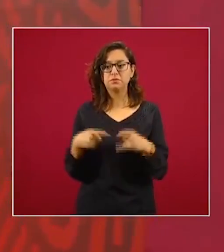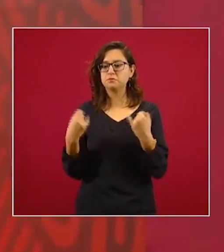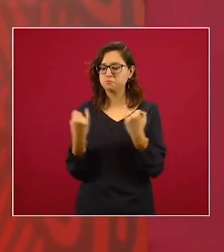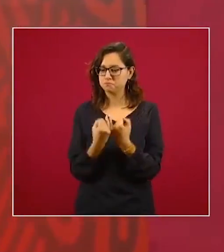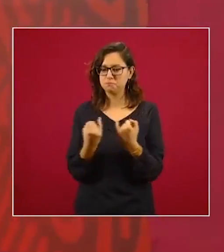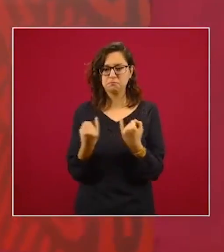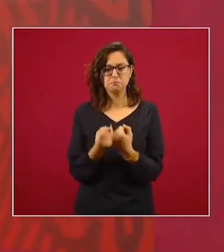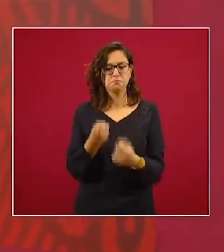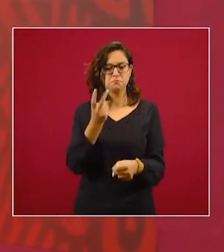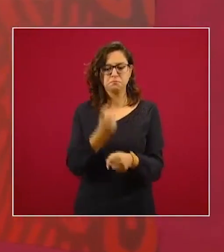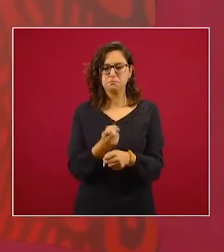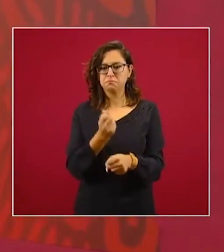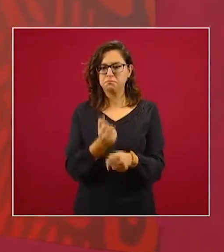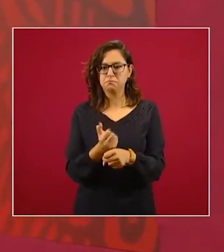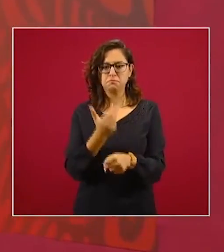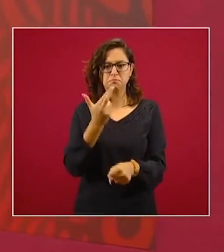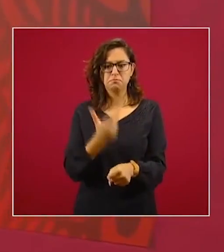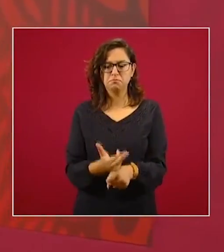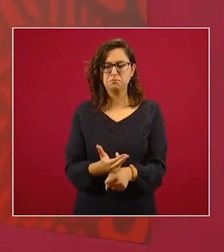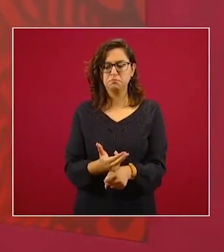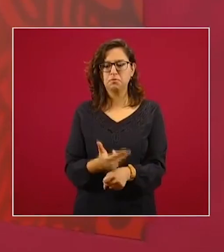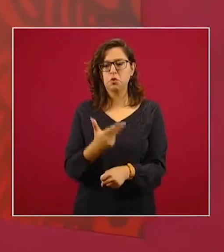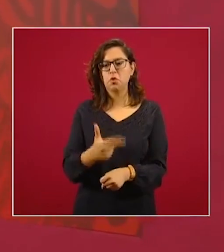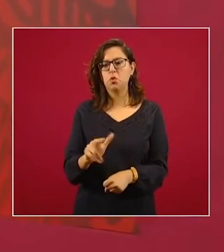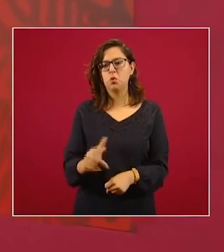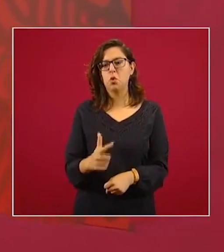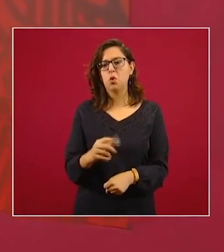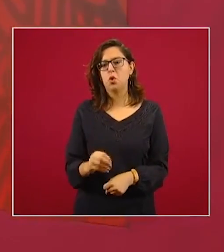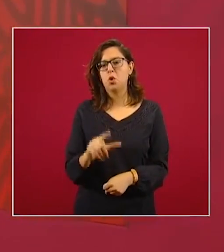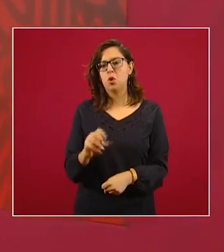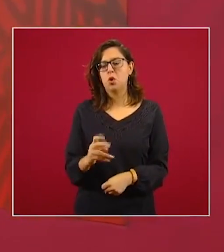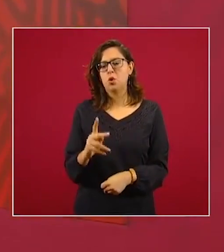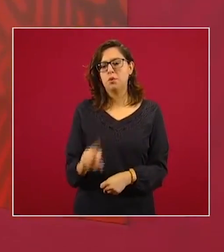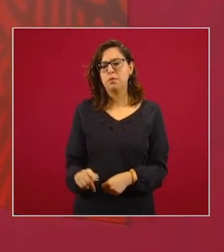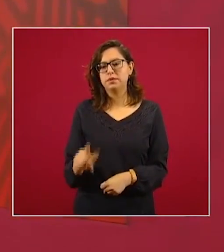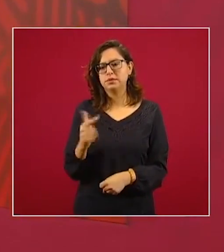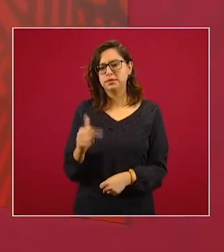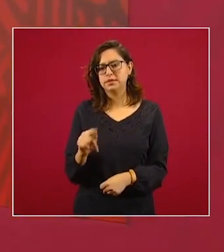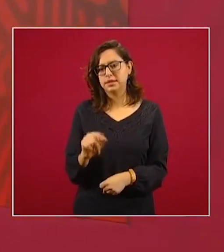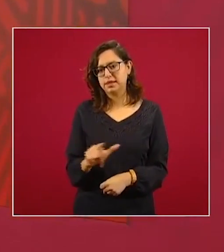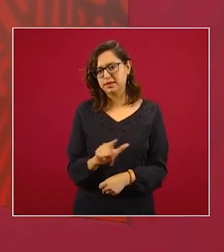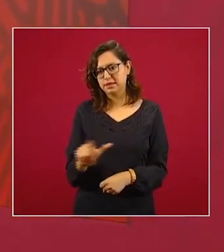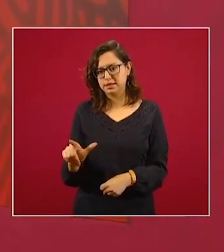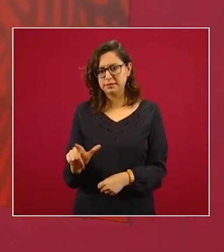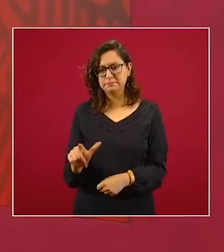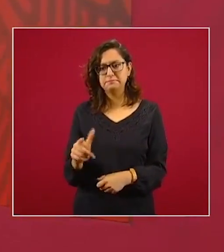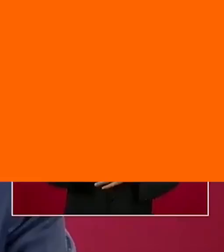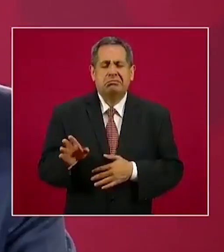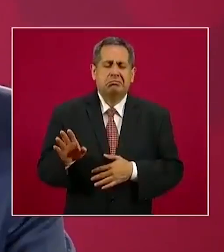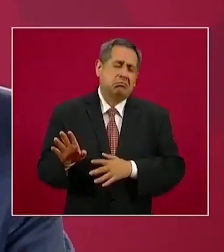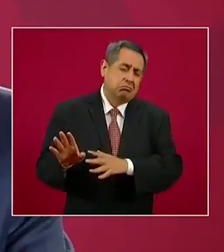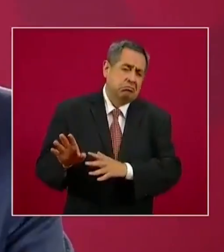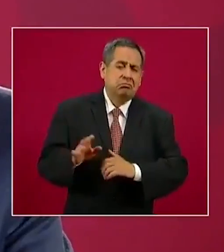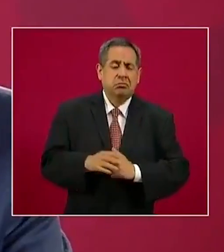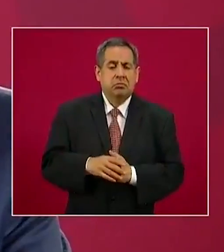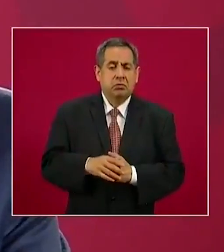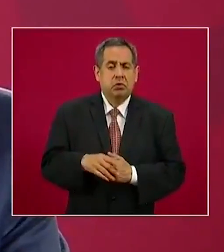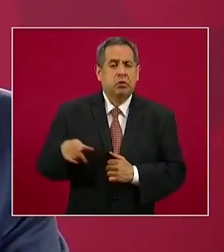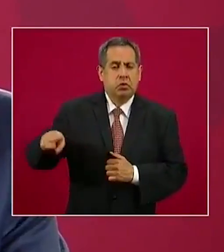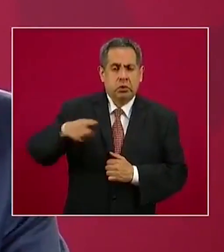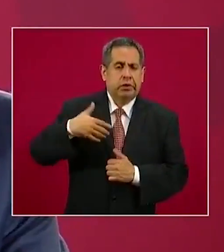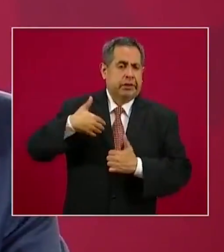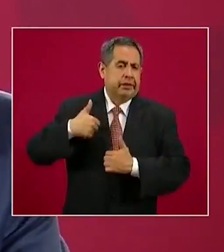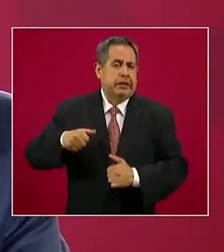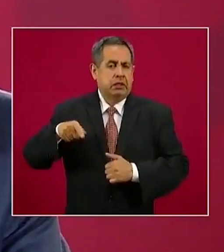mandatario federal declaró durante la mañanera que Frena deberá esperar hasta la revocación de mandato en 2022. Si no entiendo,